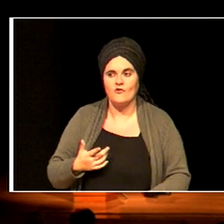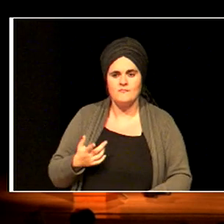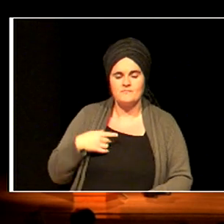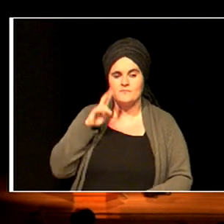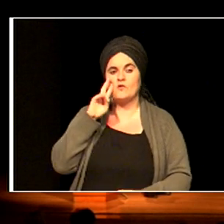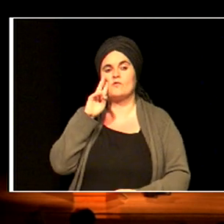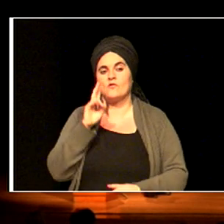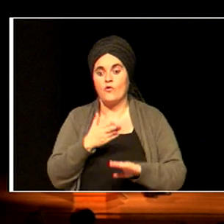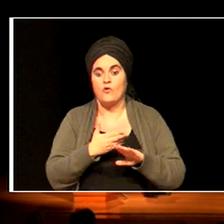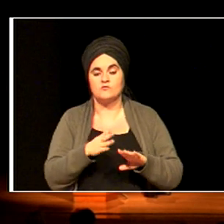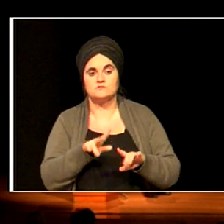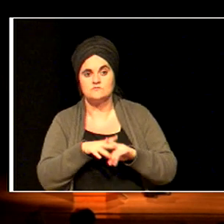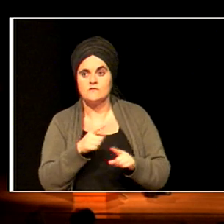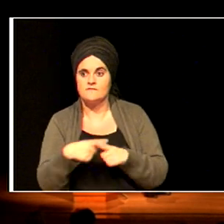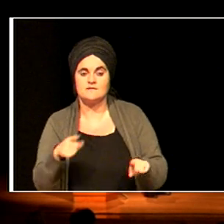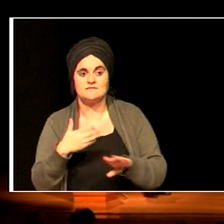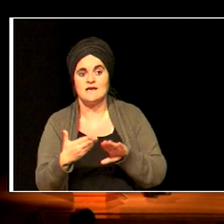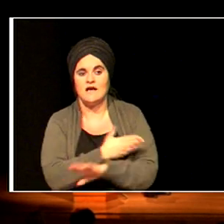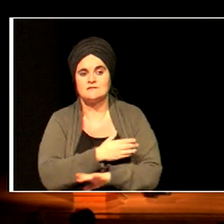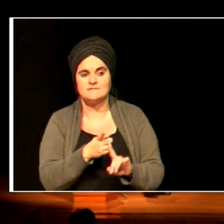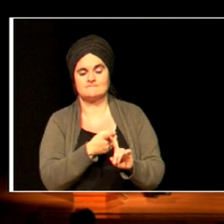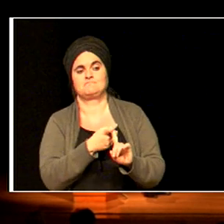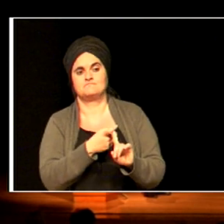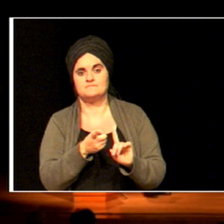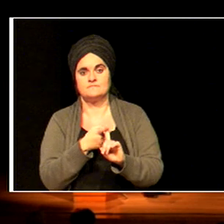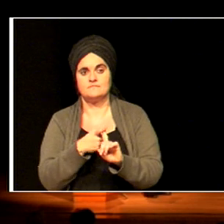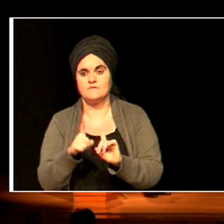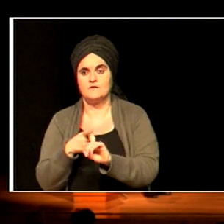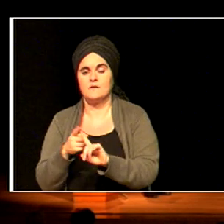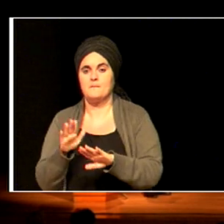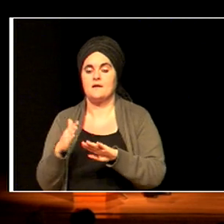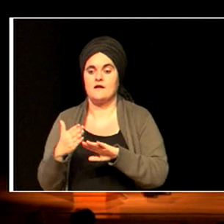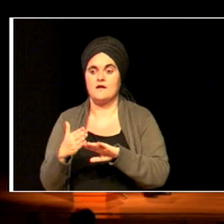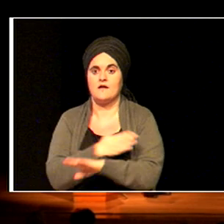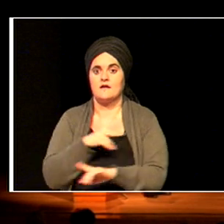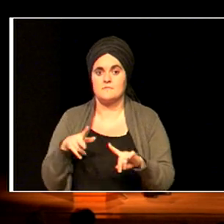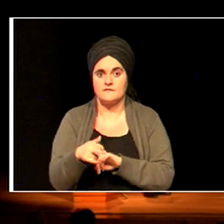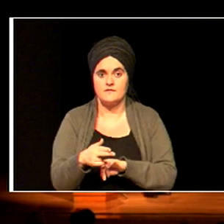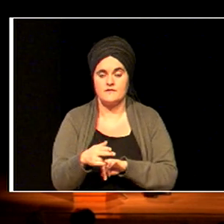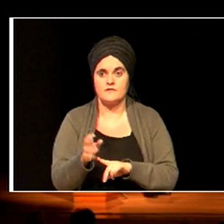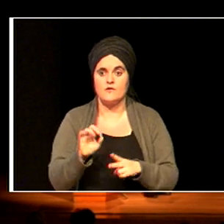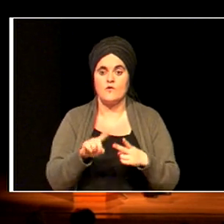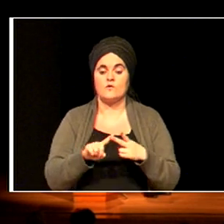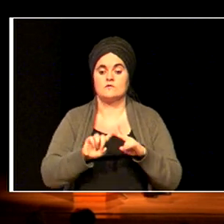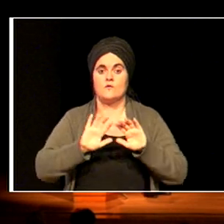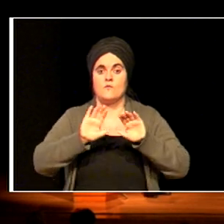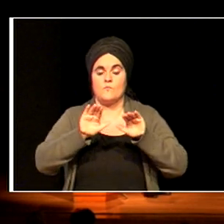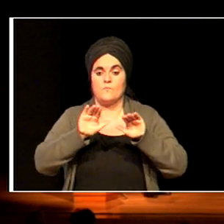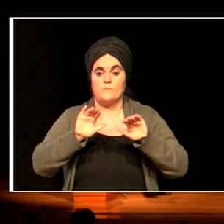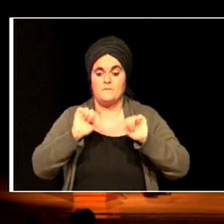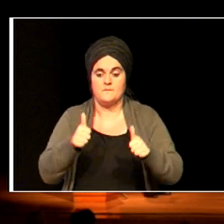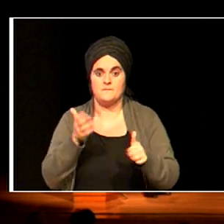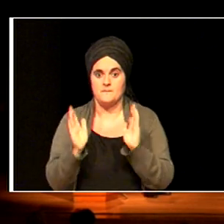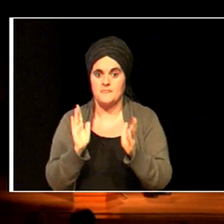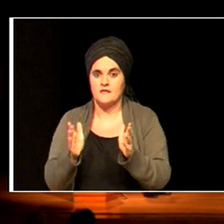necesidad que estaba pasando para poder, uno, hacer prevención, que es súper importante, y dos, para que en el momento de la intervención yo sepa qué